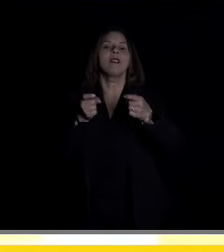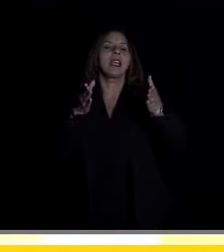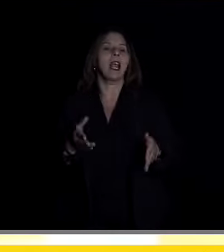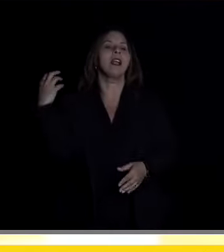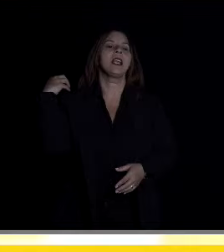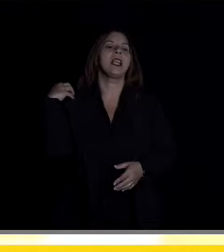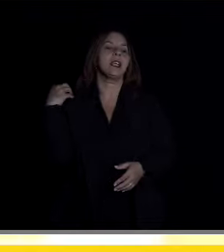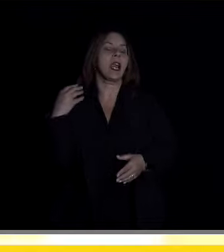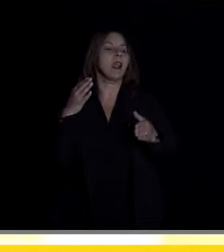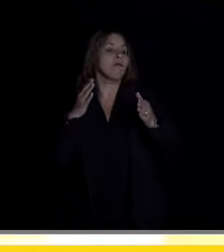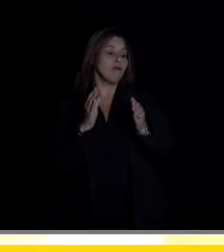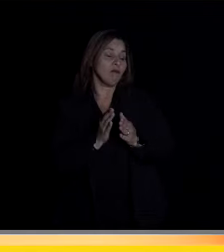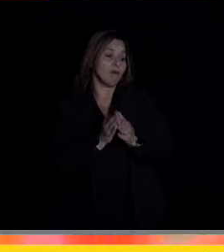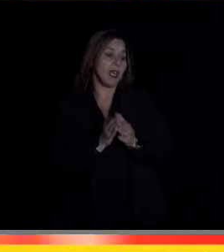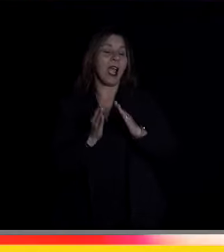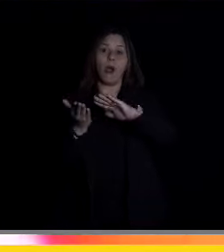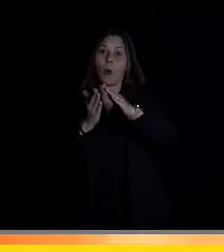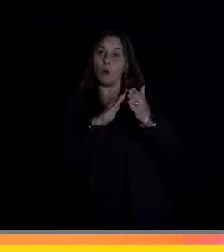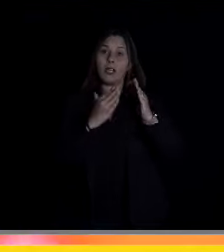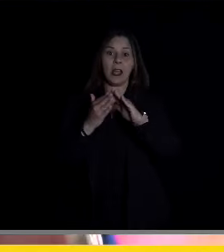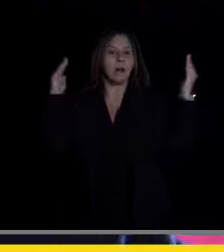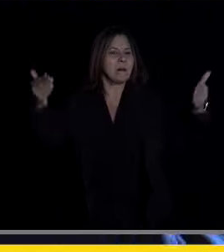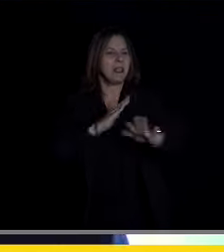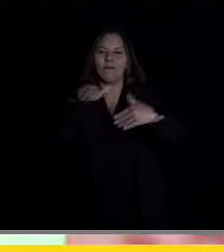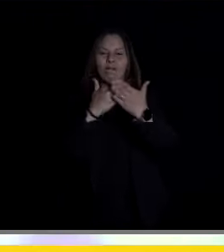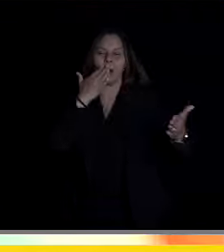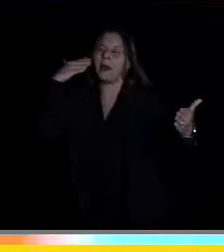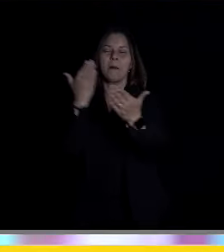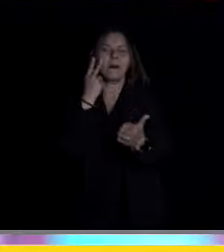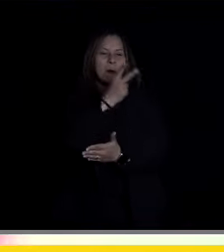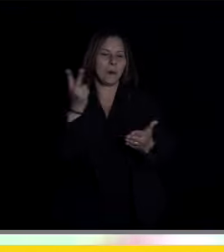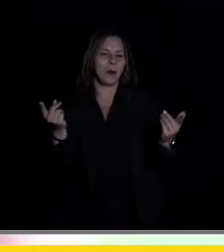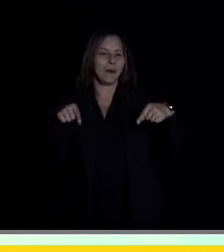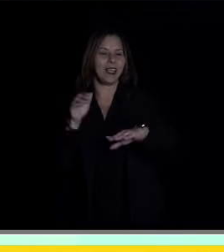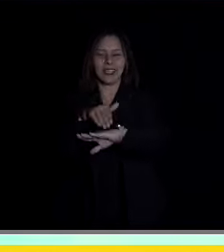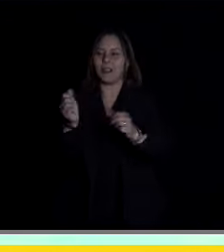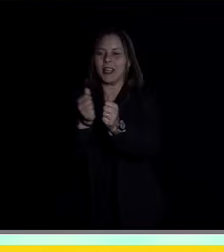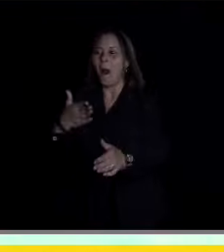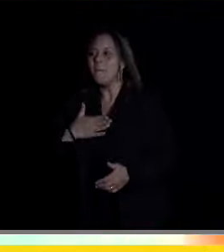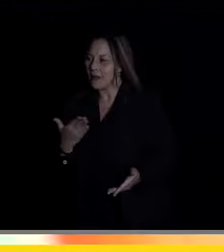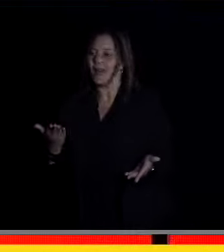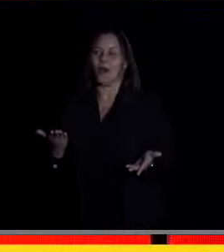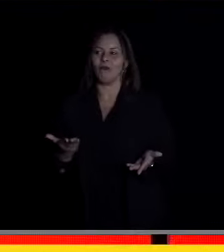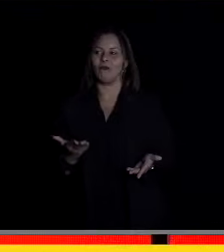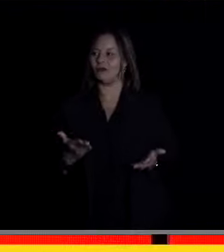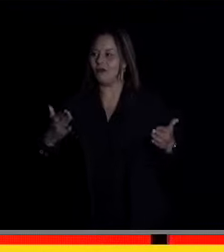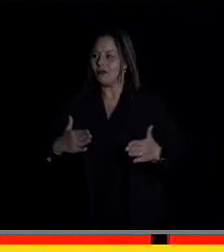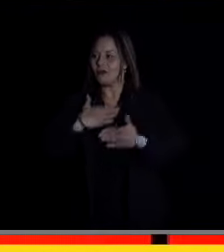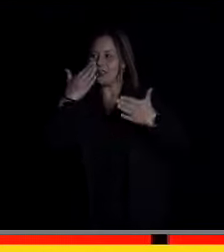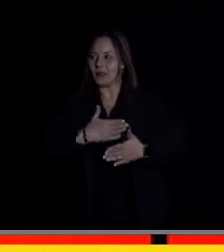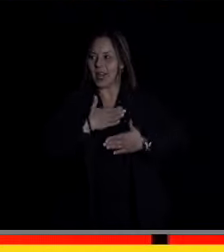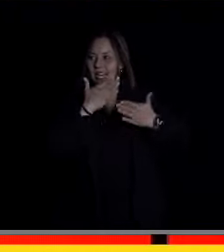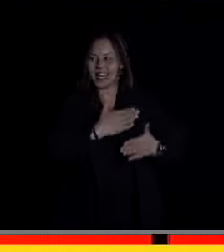líderes comunitarios, empresarios, invitados todos, amigos todos, qué bueno verlos aquí en esta noche conmigo. Muy contento,